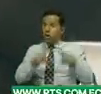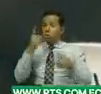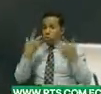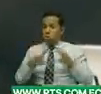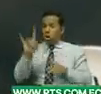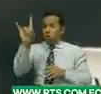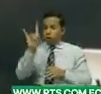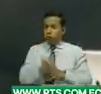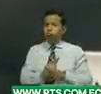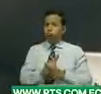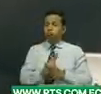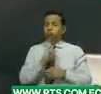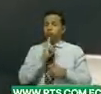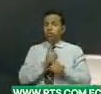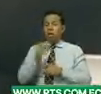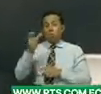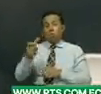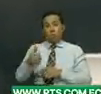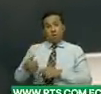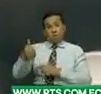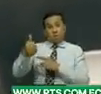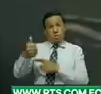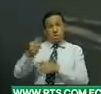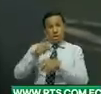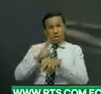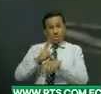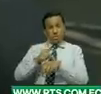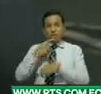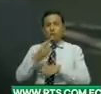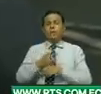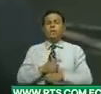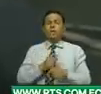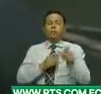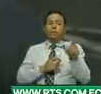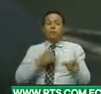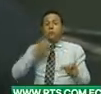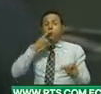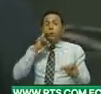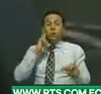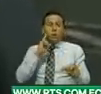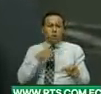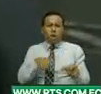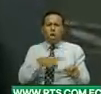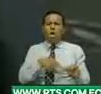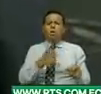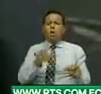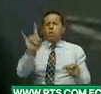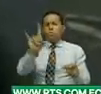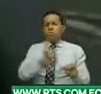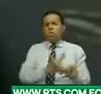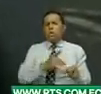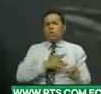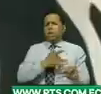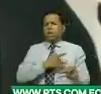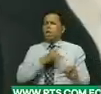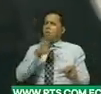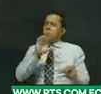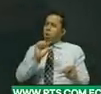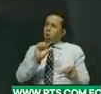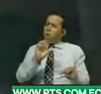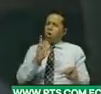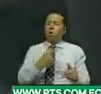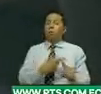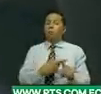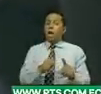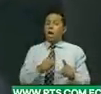coordinador de vigilancia epidemiológica de esta casa de salud. El paciente pediátrico genera sintomatología leve y hay que cuidar y monitorizarlo. Síntomas que,